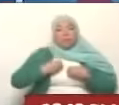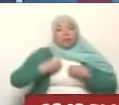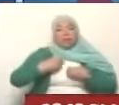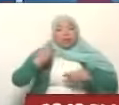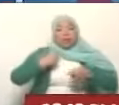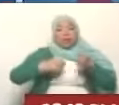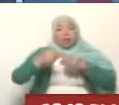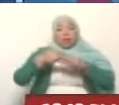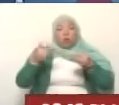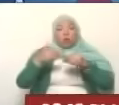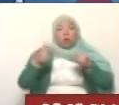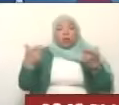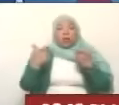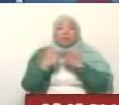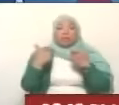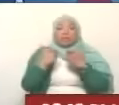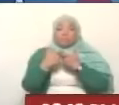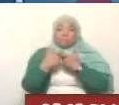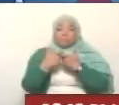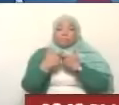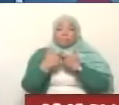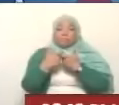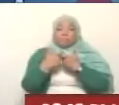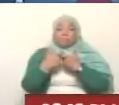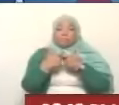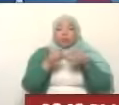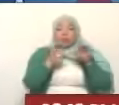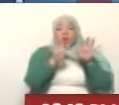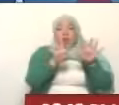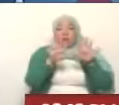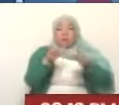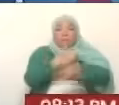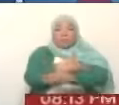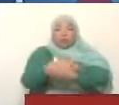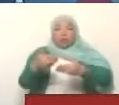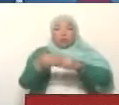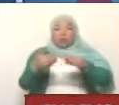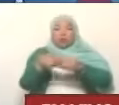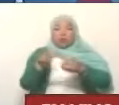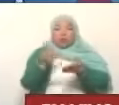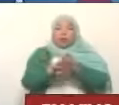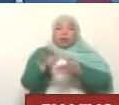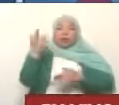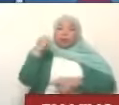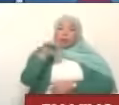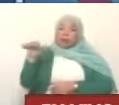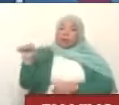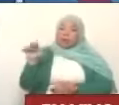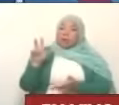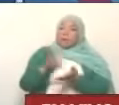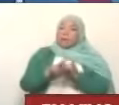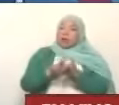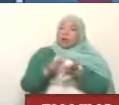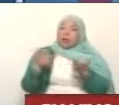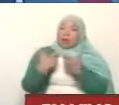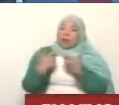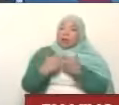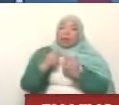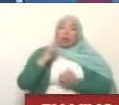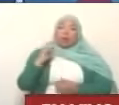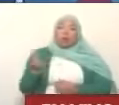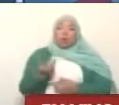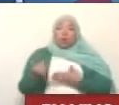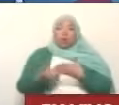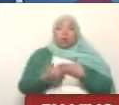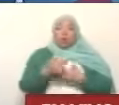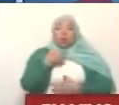de los dólares de la guerra. Así que esos 95 mil millones de dólares que aprobaron la semana pasada para la guerra de Ucrania contra